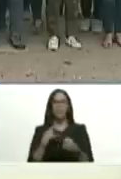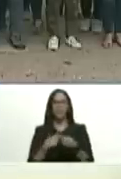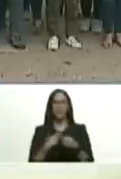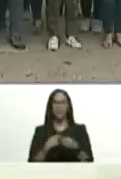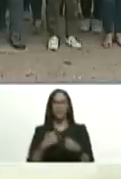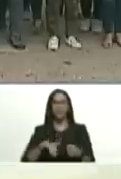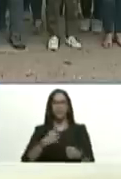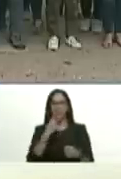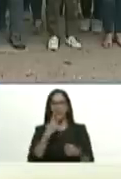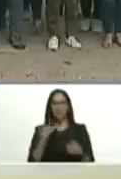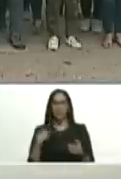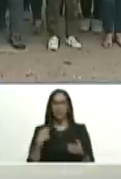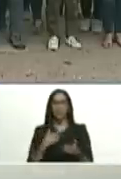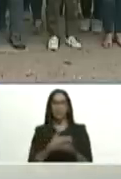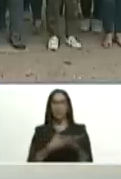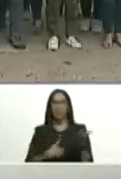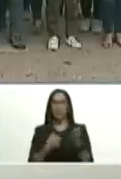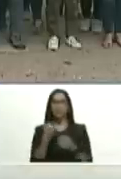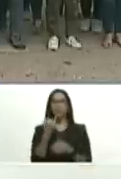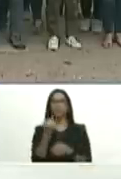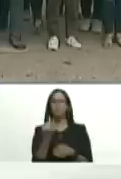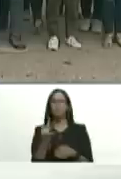decir aquí, lo tengo aquí por número.